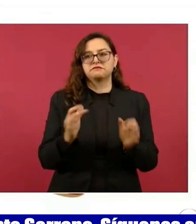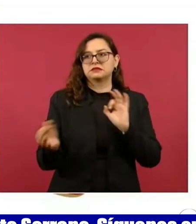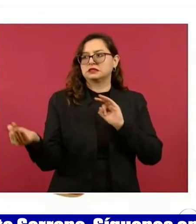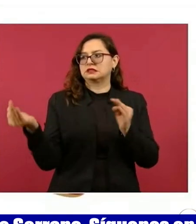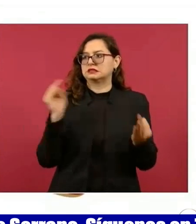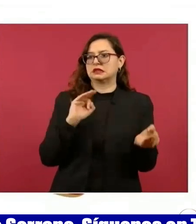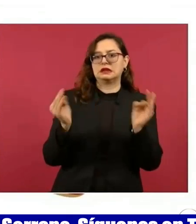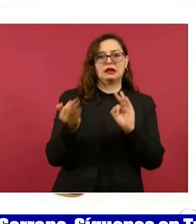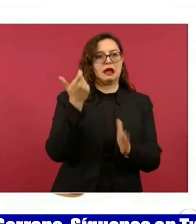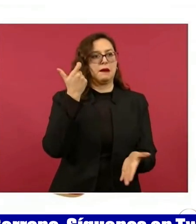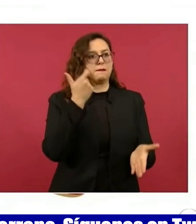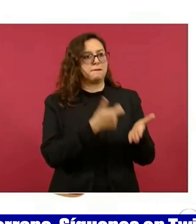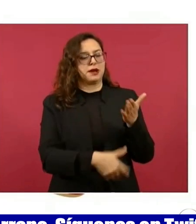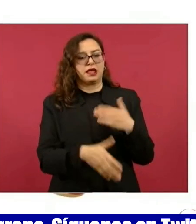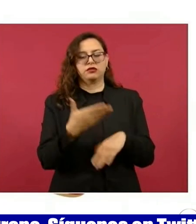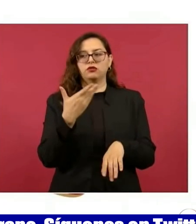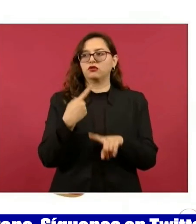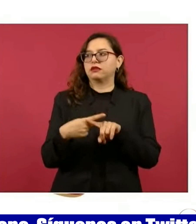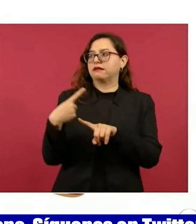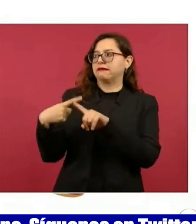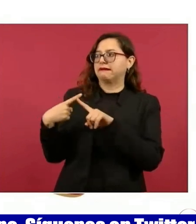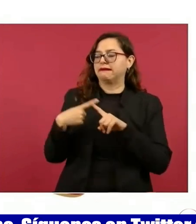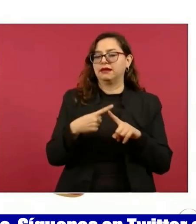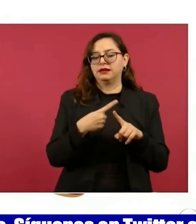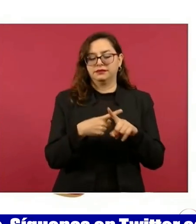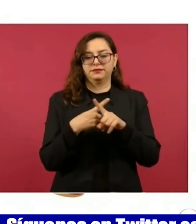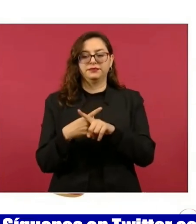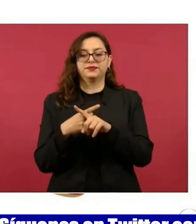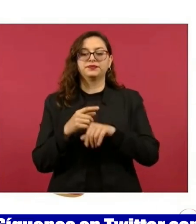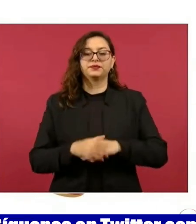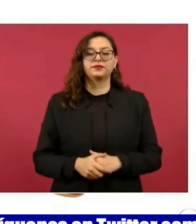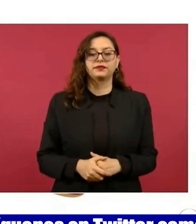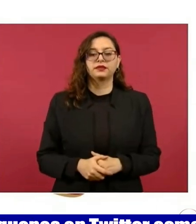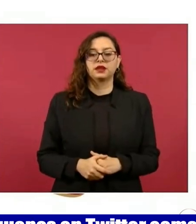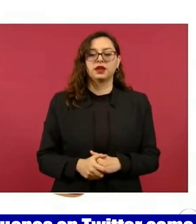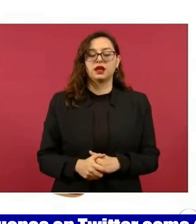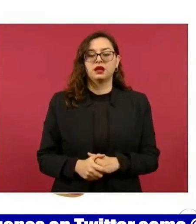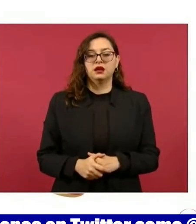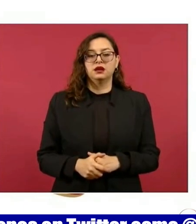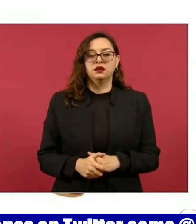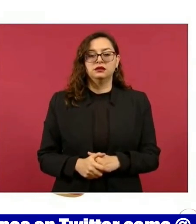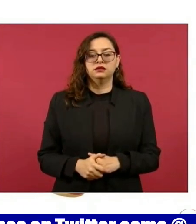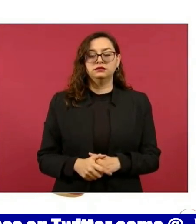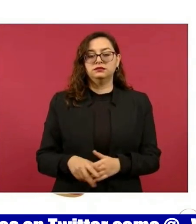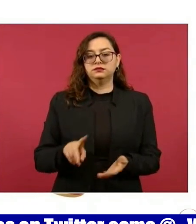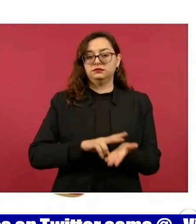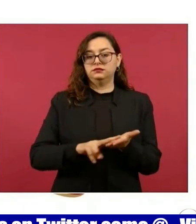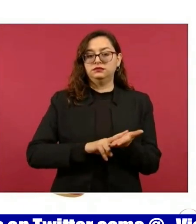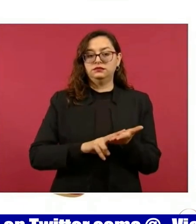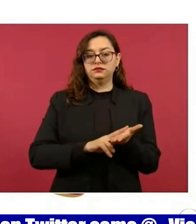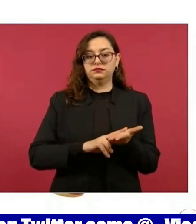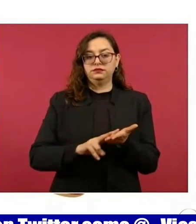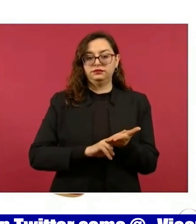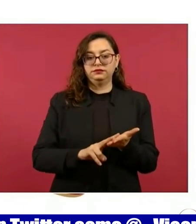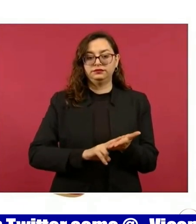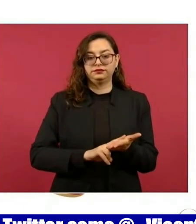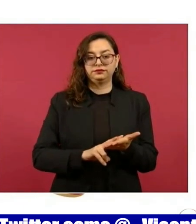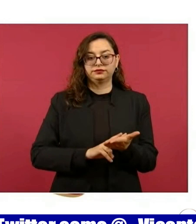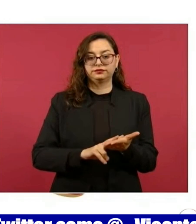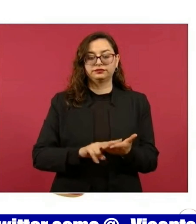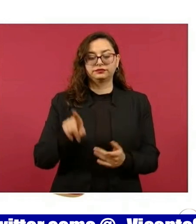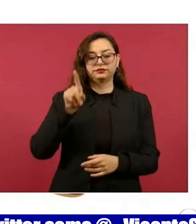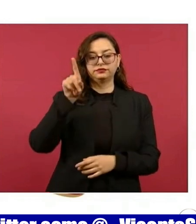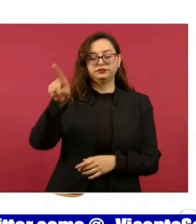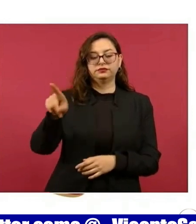quién es el mejor proveedor en la zona donde ustedes transitan. La más barata para la gasolina regular es de Saltillo, Coahuila,